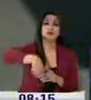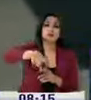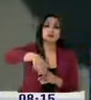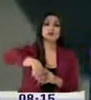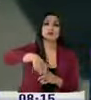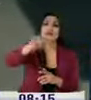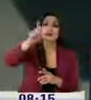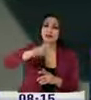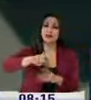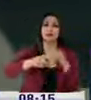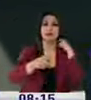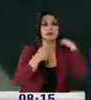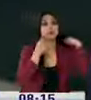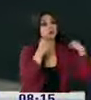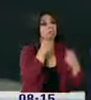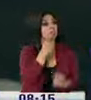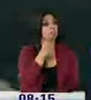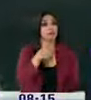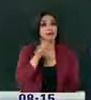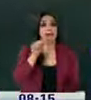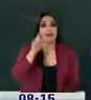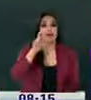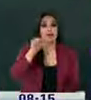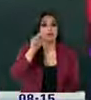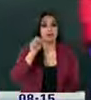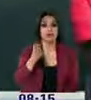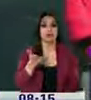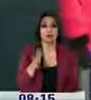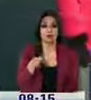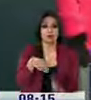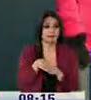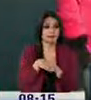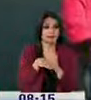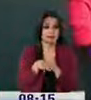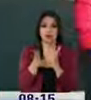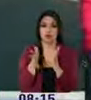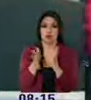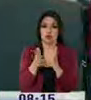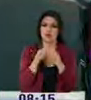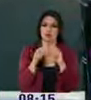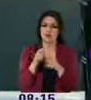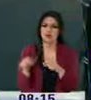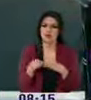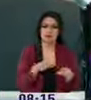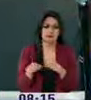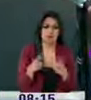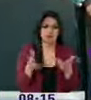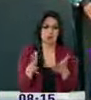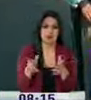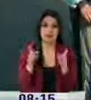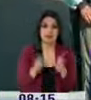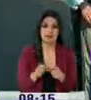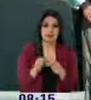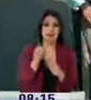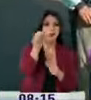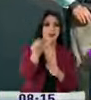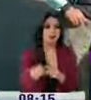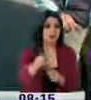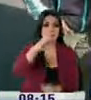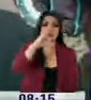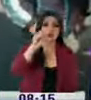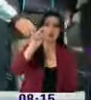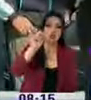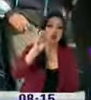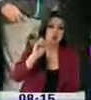día. Porque usted me decía, aquí en la Armenia, por ejemplo, no hay bancos, hay varias cosas que no hay. Aquí en la Armenia